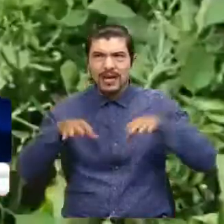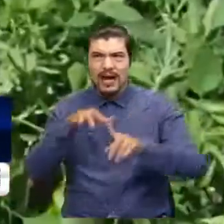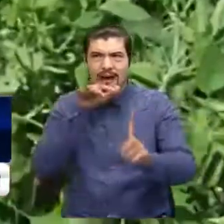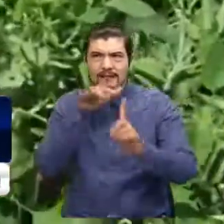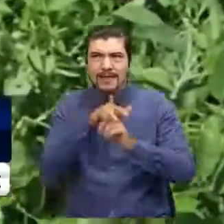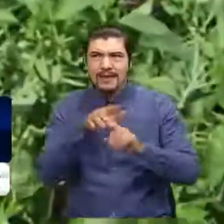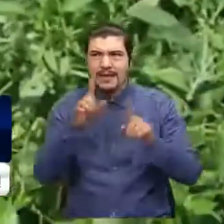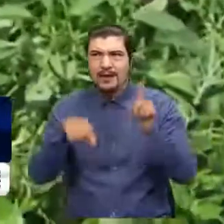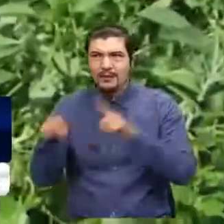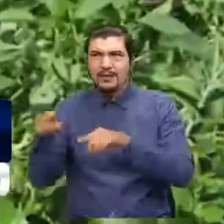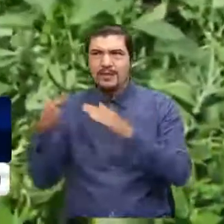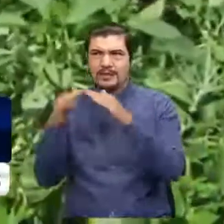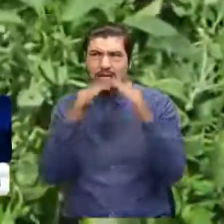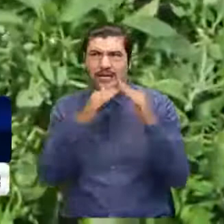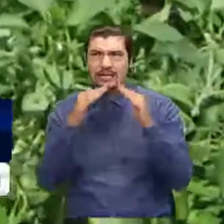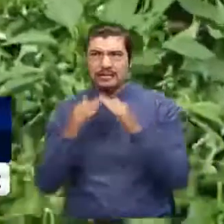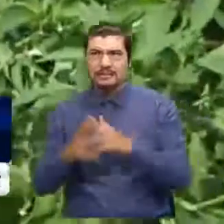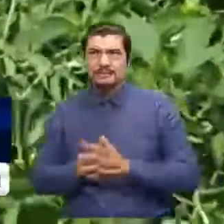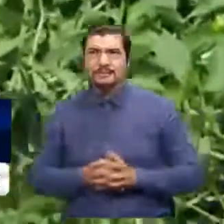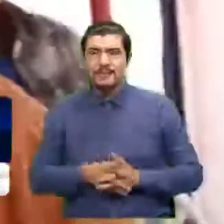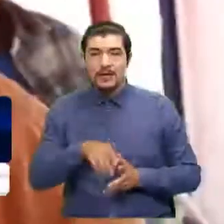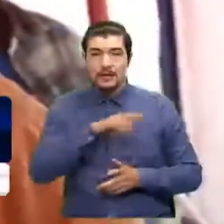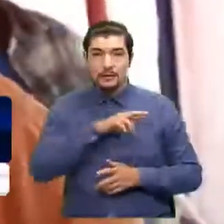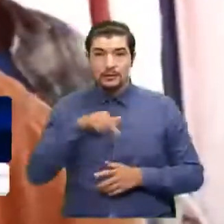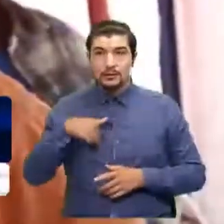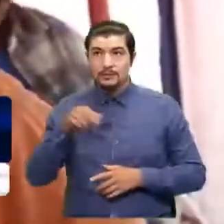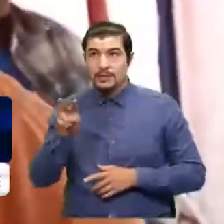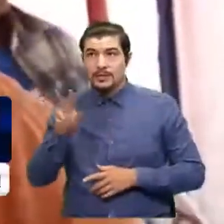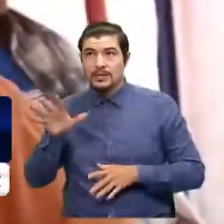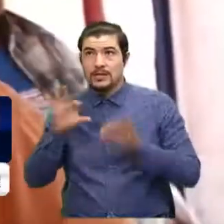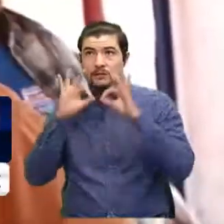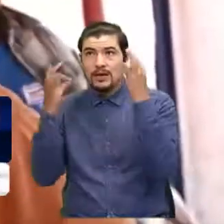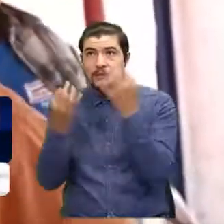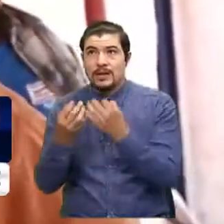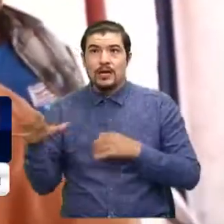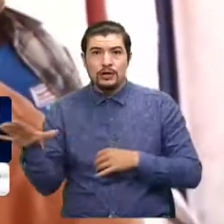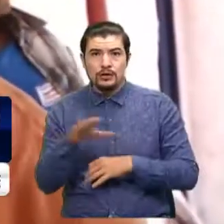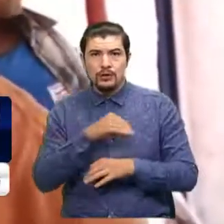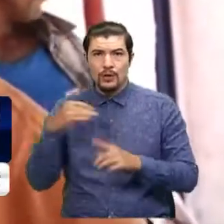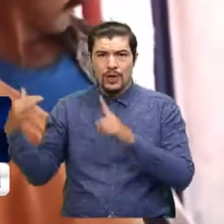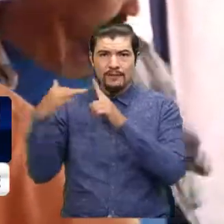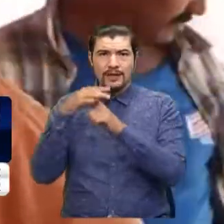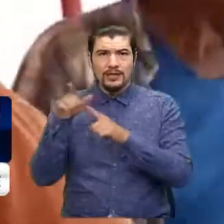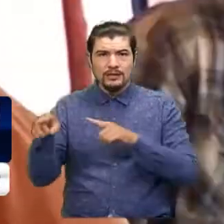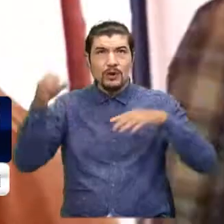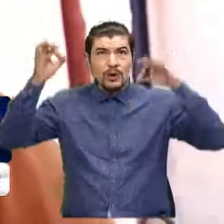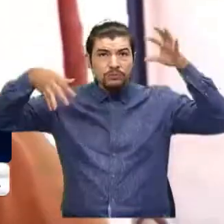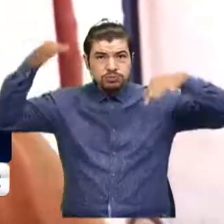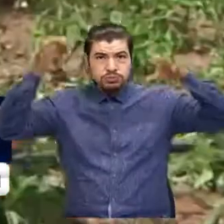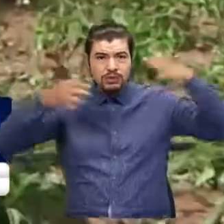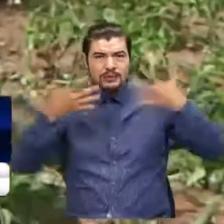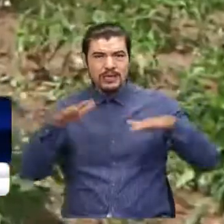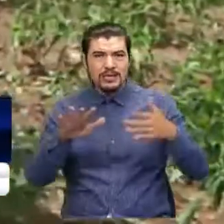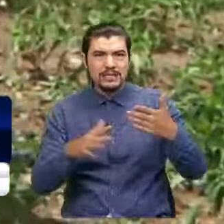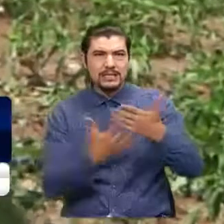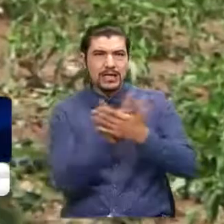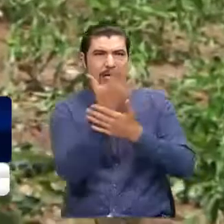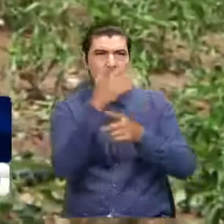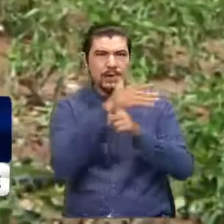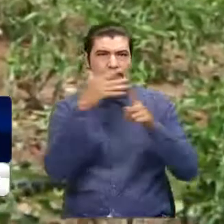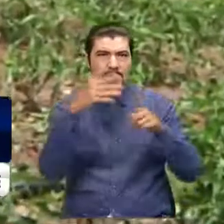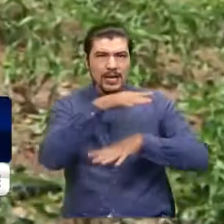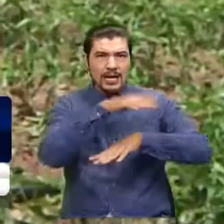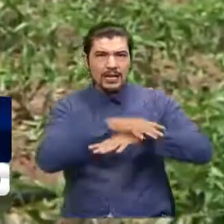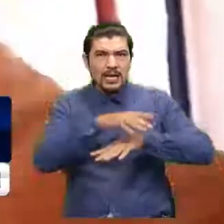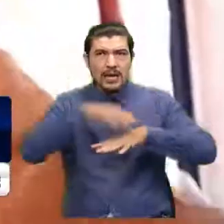varias viviendas que estamos 25 familias y taller salimos bastante afectados con esta granizada eran las cinco y media la tarde y todos blanqueaba el